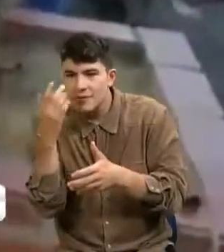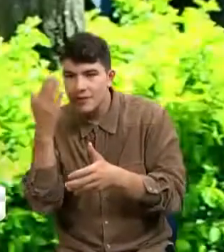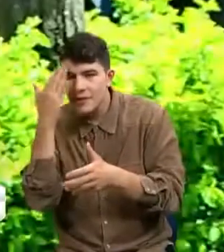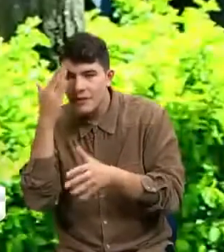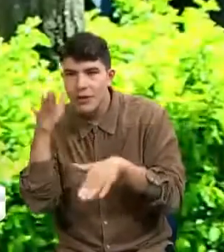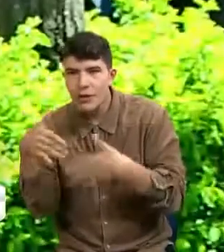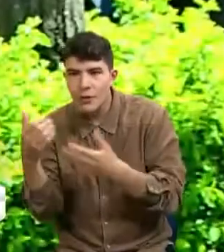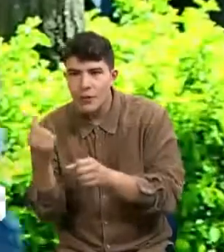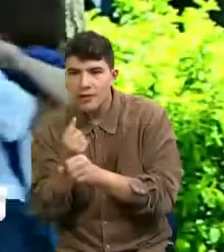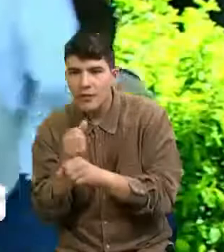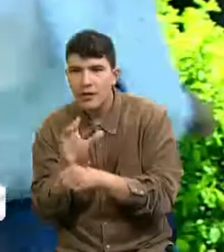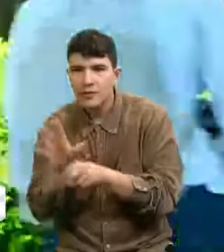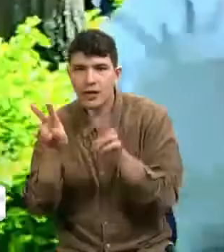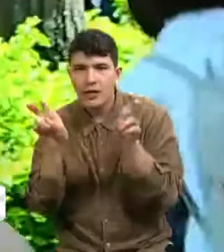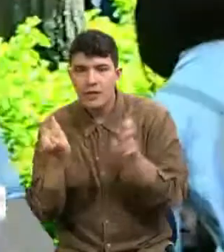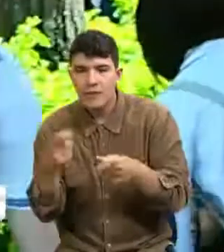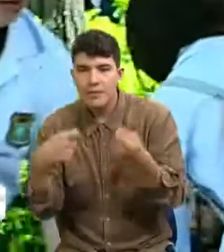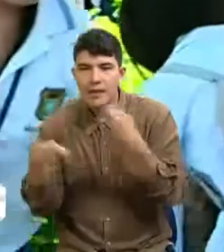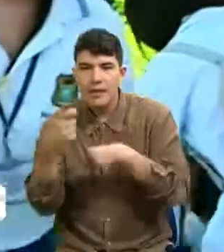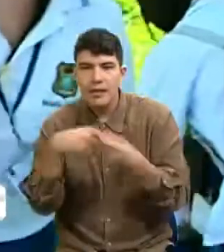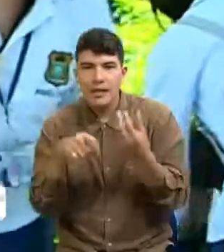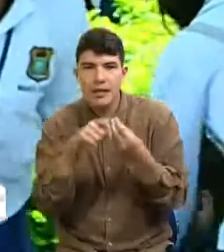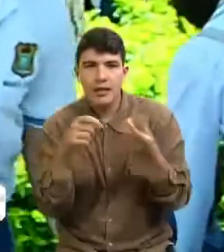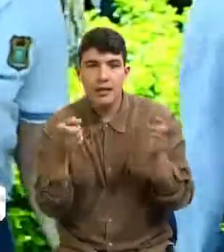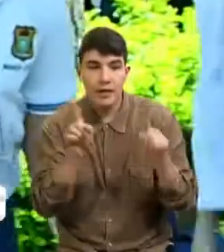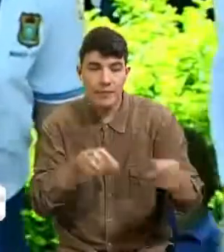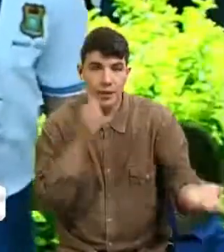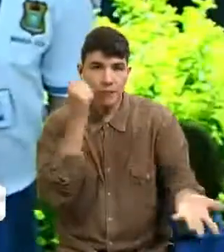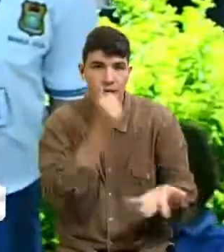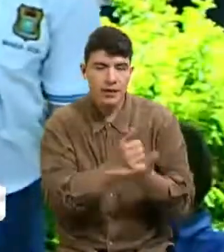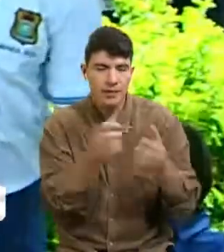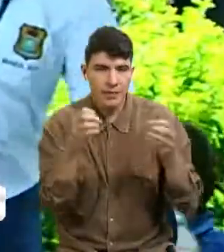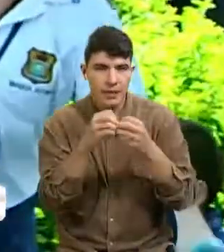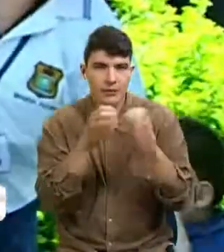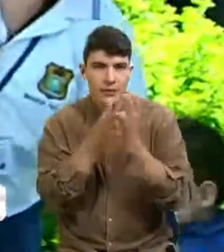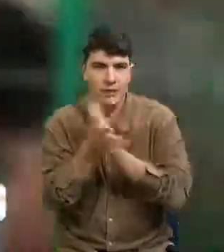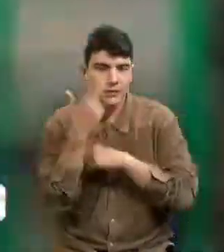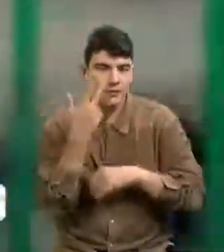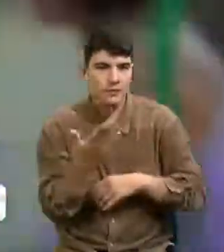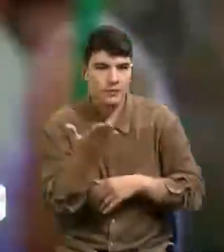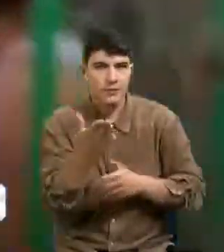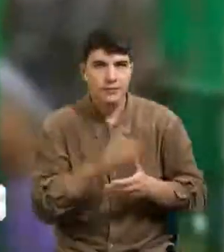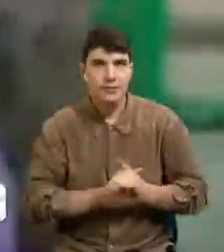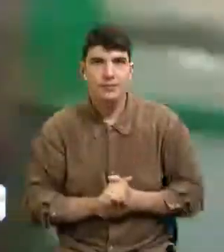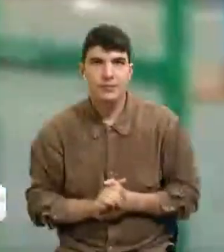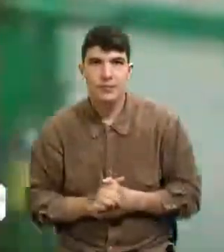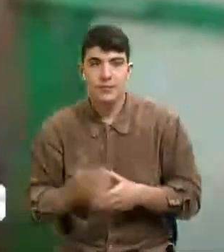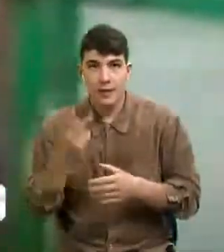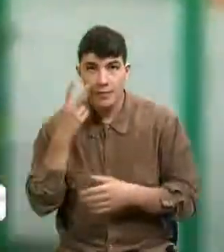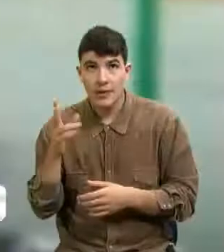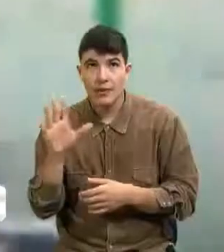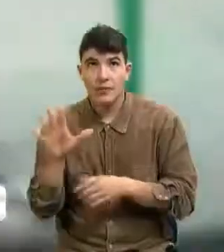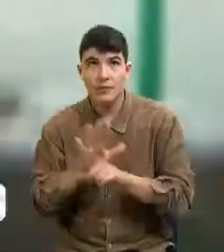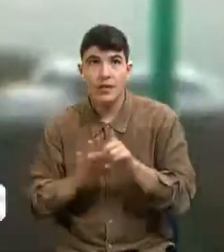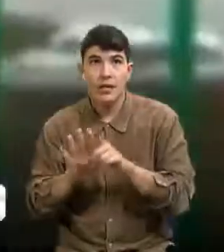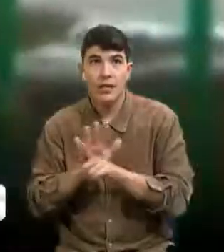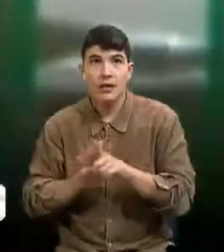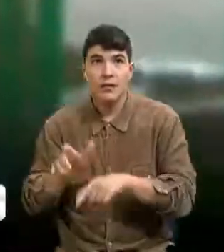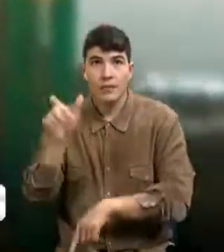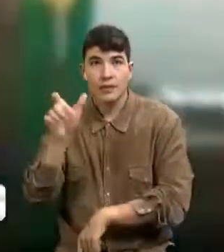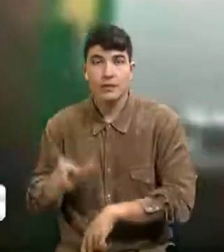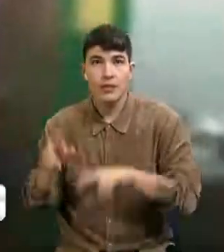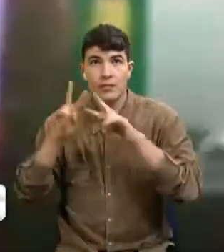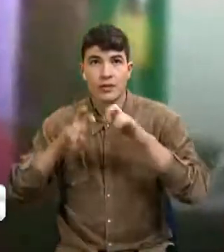redes especialmente el tema del narcotráfico y el homicidio más detalles a continuación en ese dedo se observa como una de las